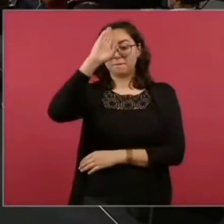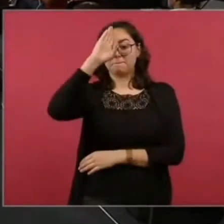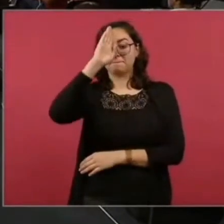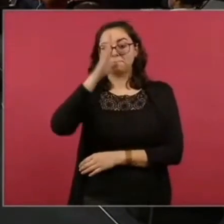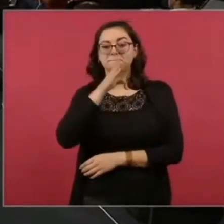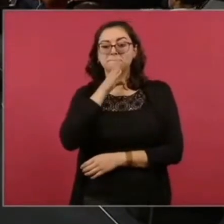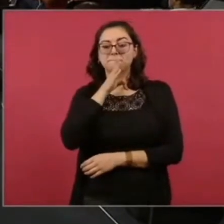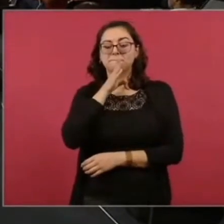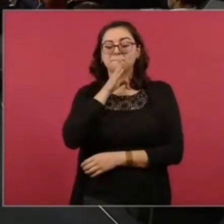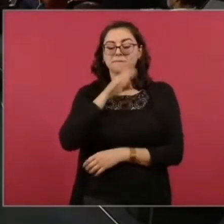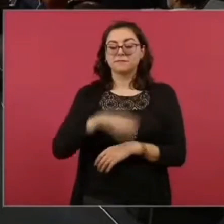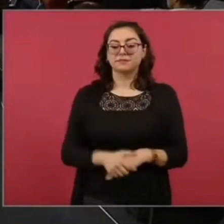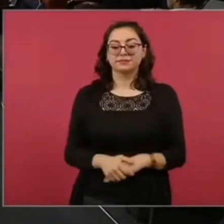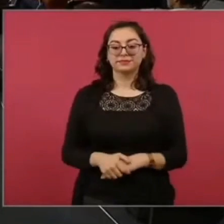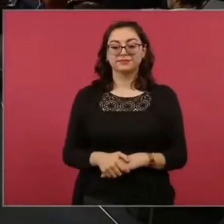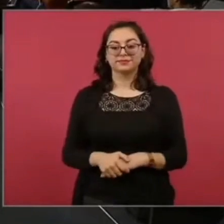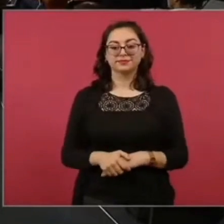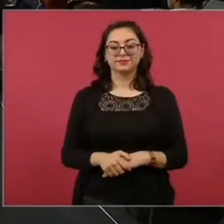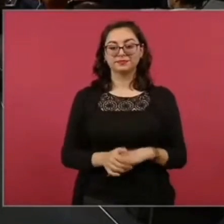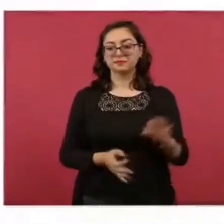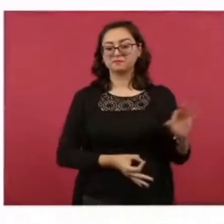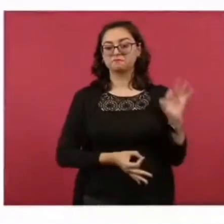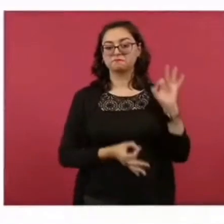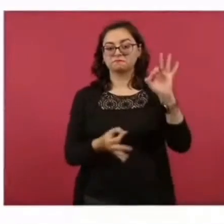Lo mismo de Alarraqui.